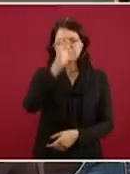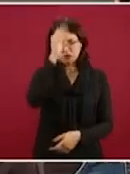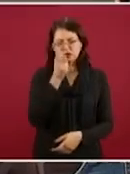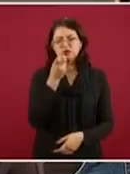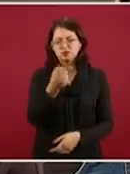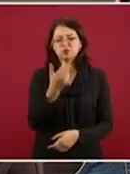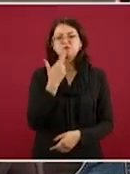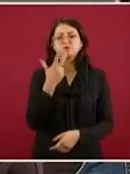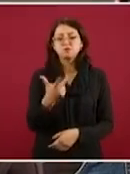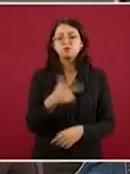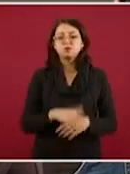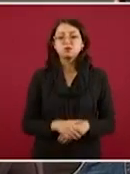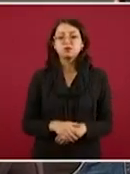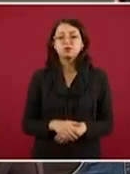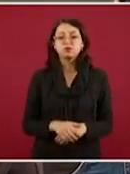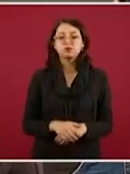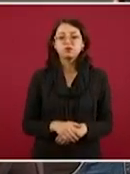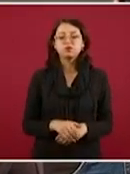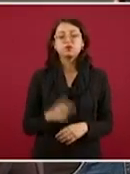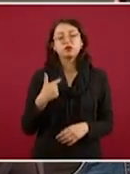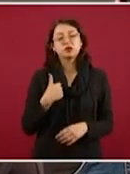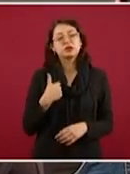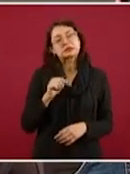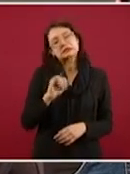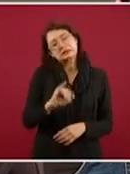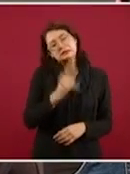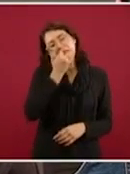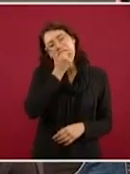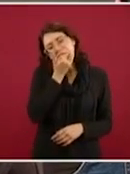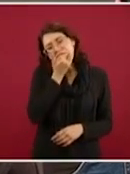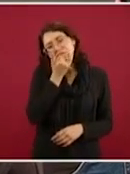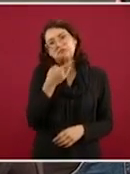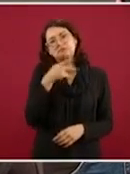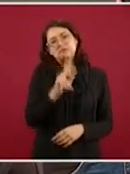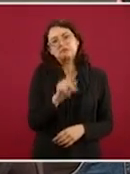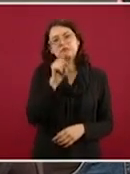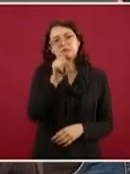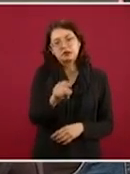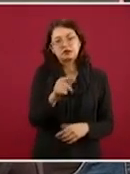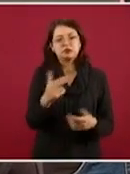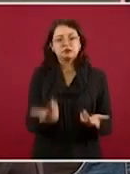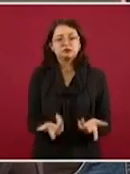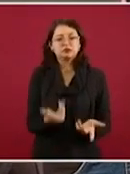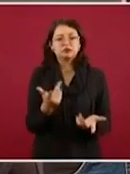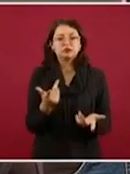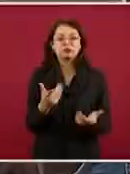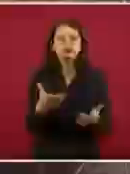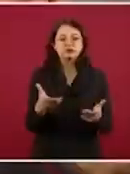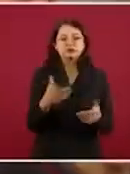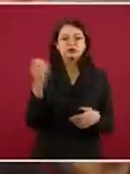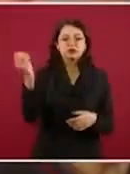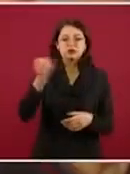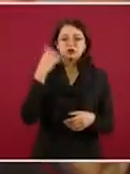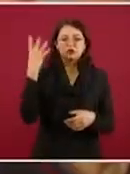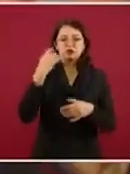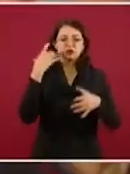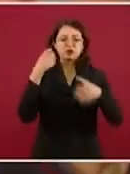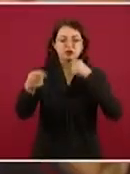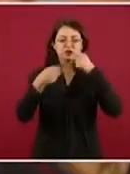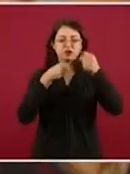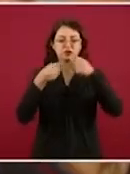mejor. Le voy a acotar un poquito en este tema, porque incluso la aceptación del ilícito fue realizada durante una conferencia de